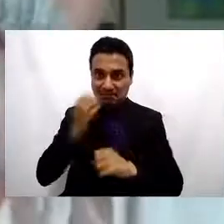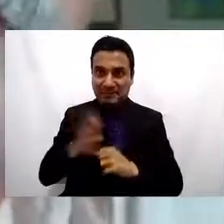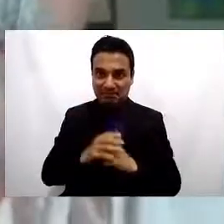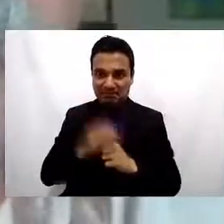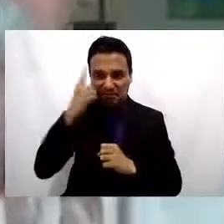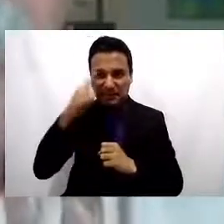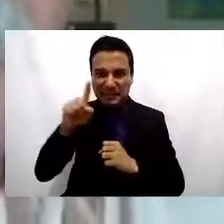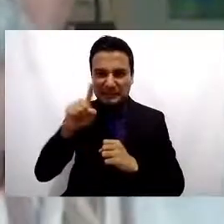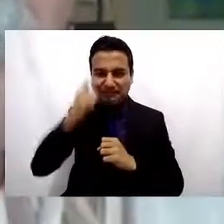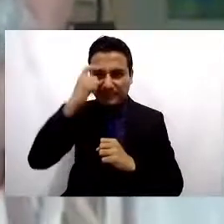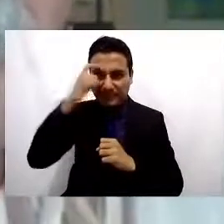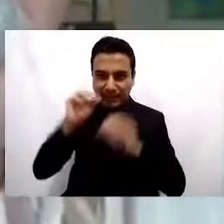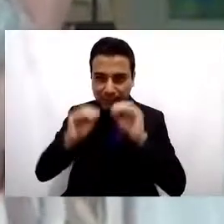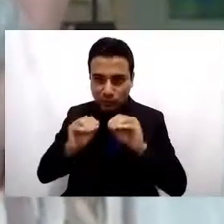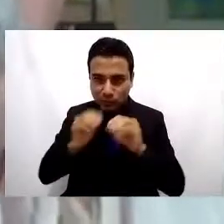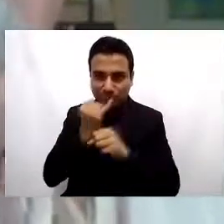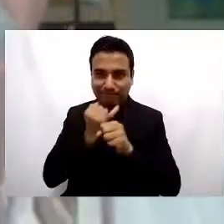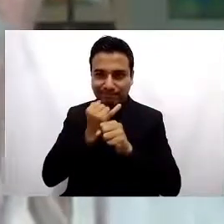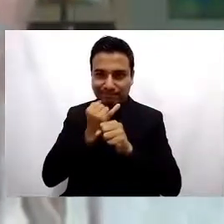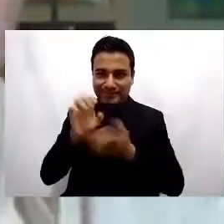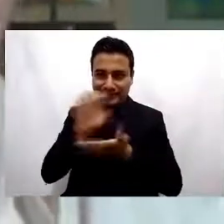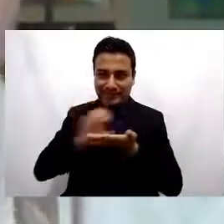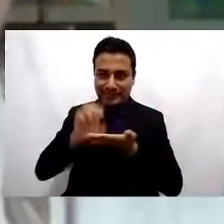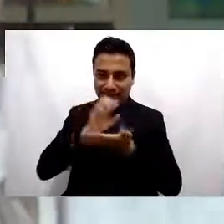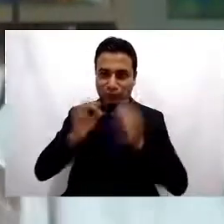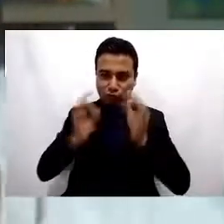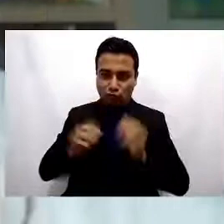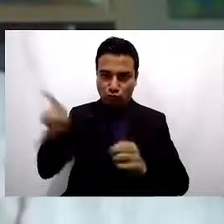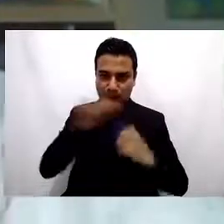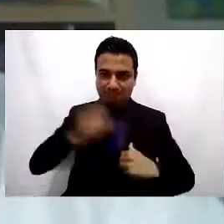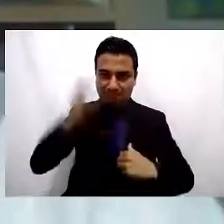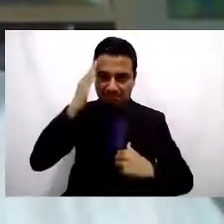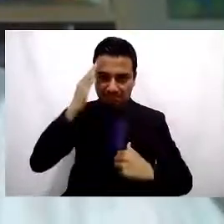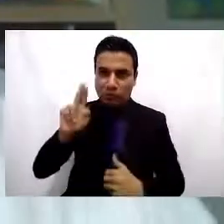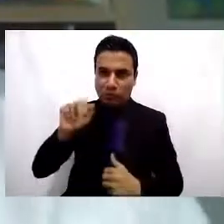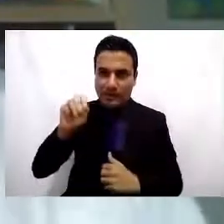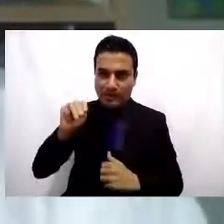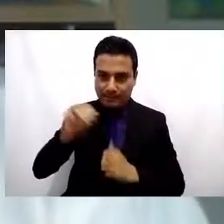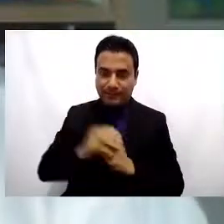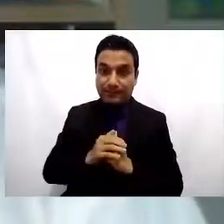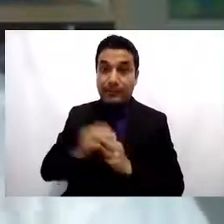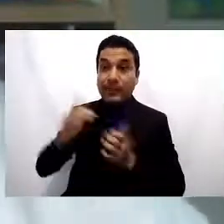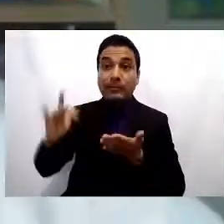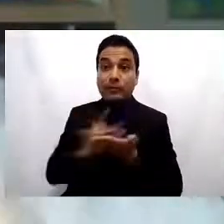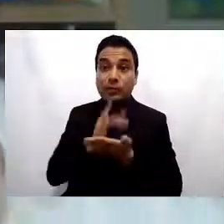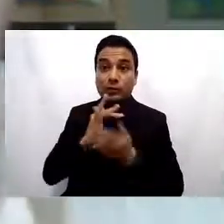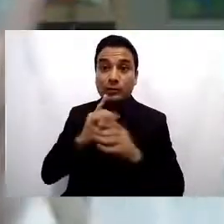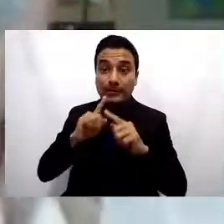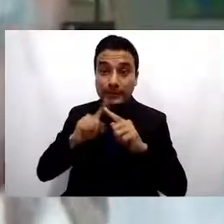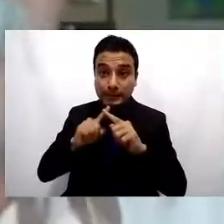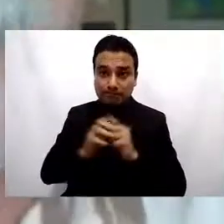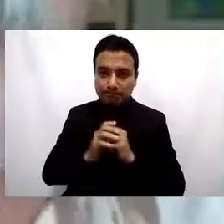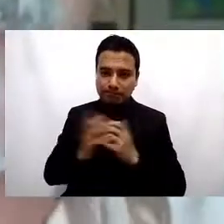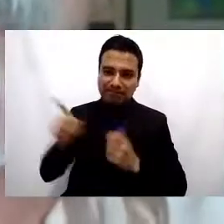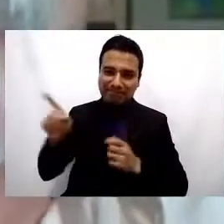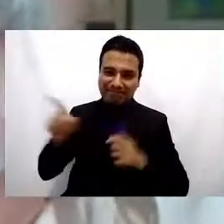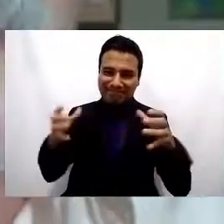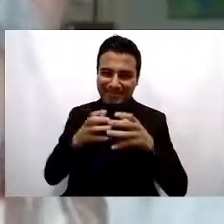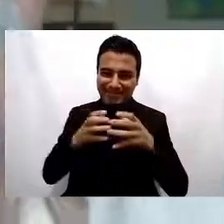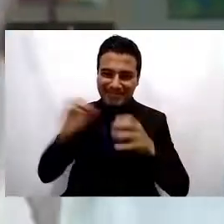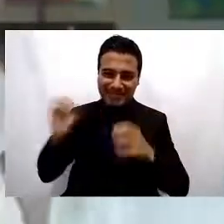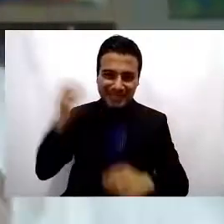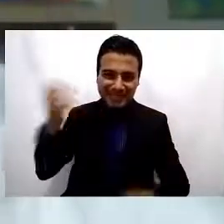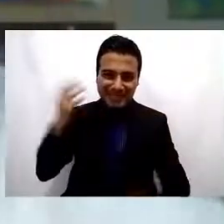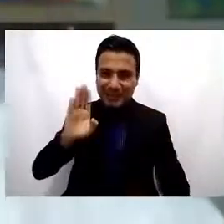Investigación Escénica que organiza la UNAM con el apoyo, digamos, a través de la Cátedra Berman, con el apoyo